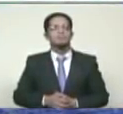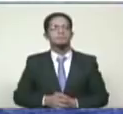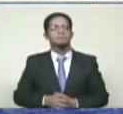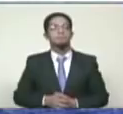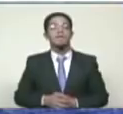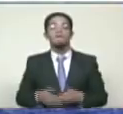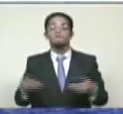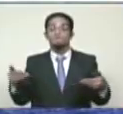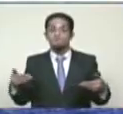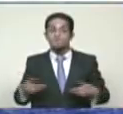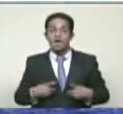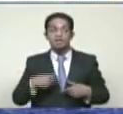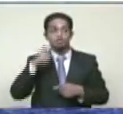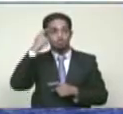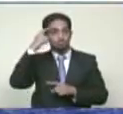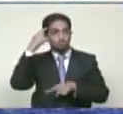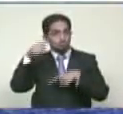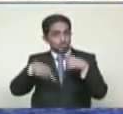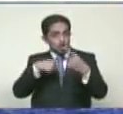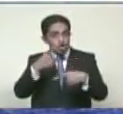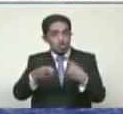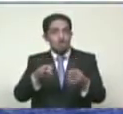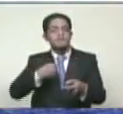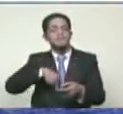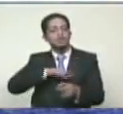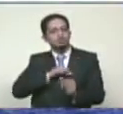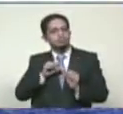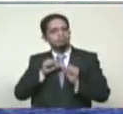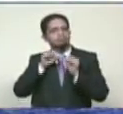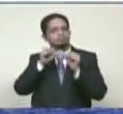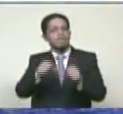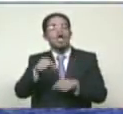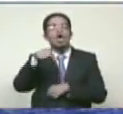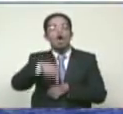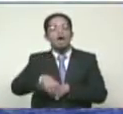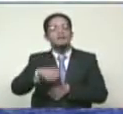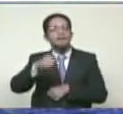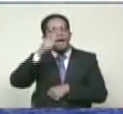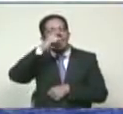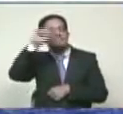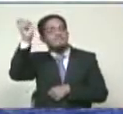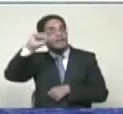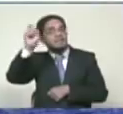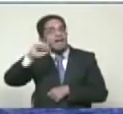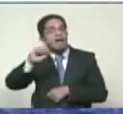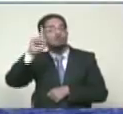Esfuerzos diarios permanentes. Y hoy, día de aniversario, debemos recordar,